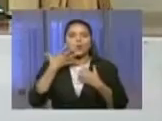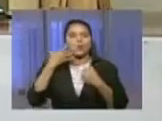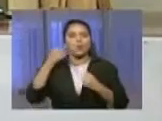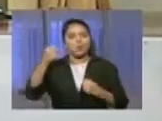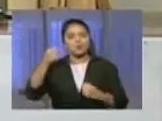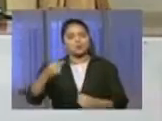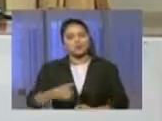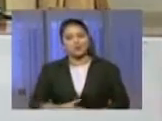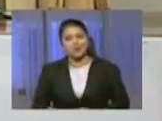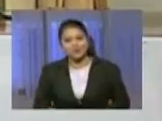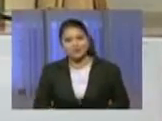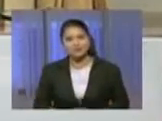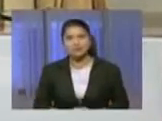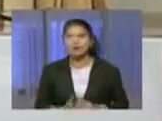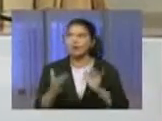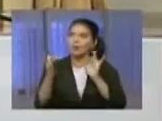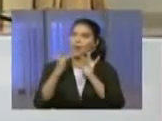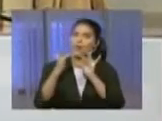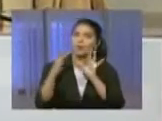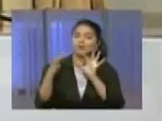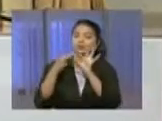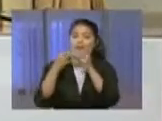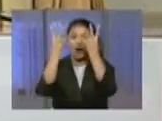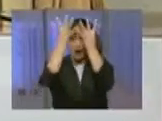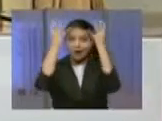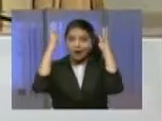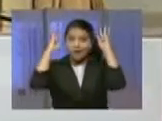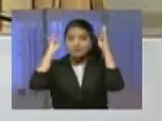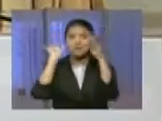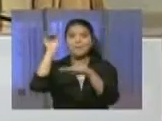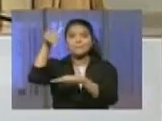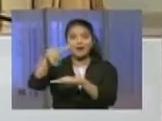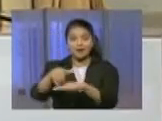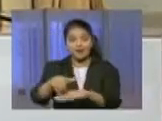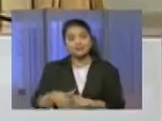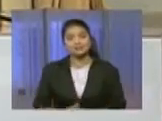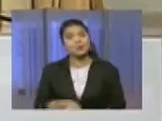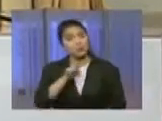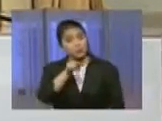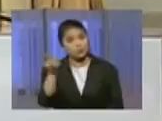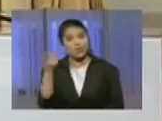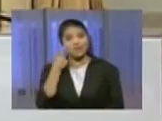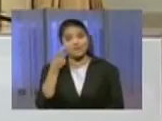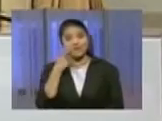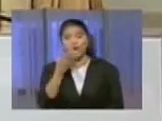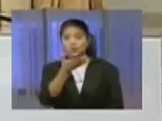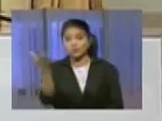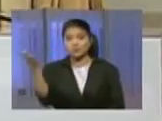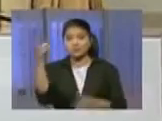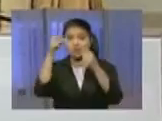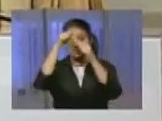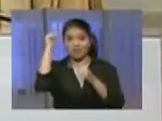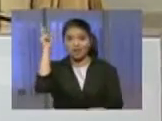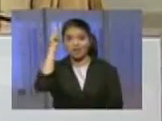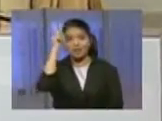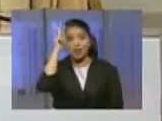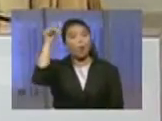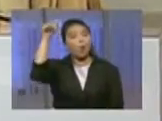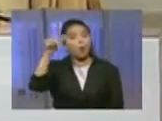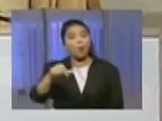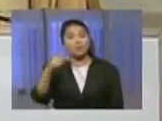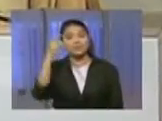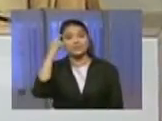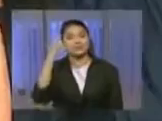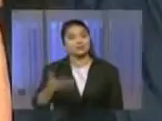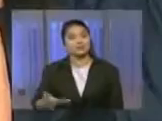coincidió el pase al cacique maracay para que ustedes vean hermanos indígenas Un día como